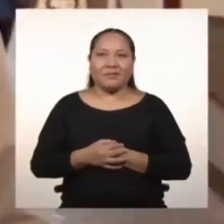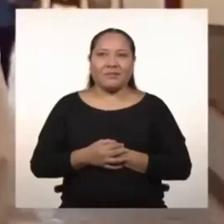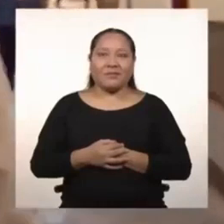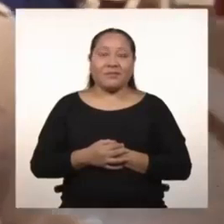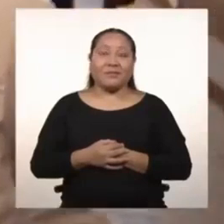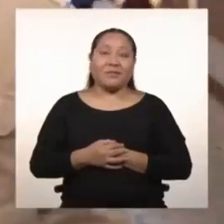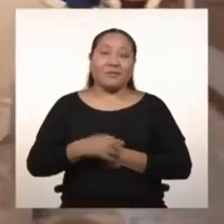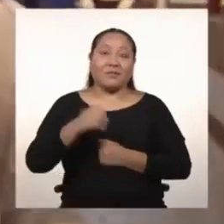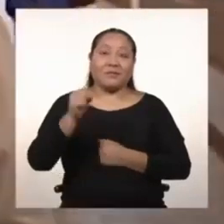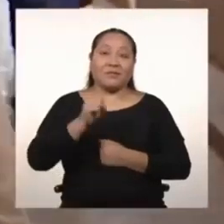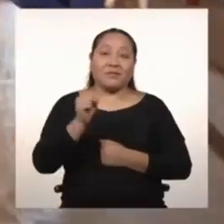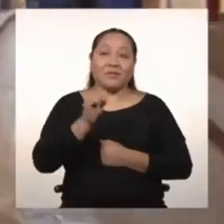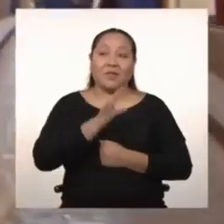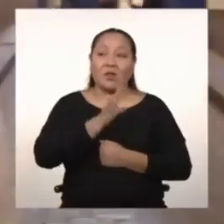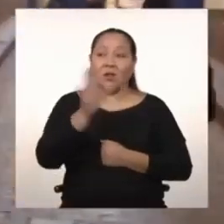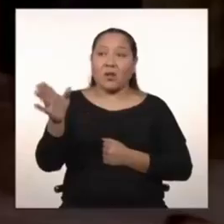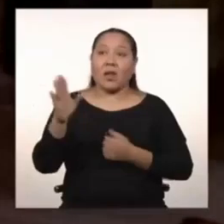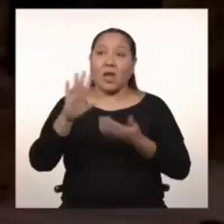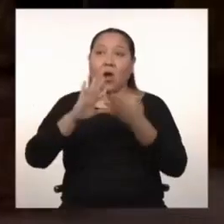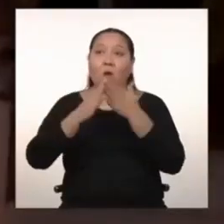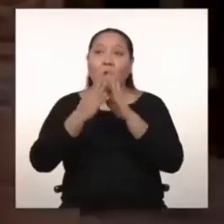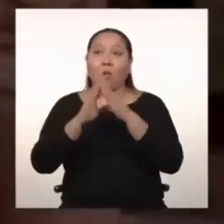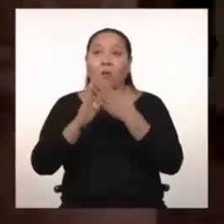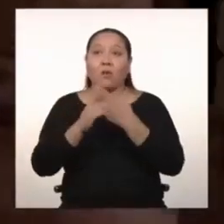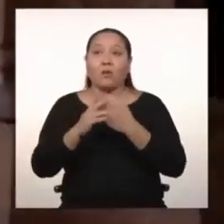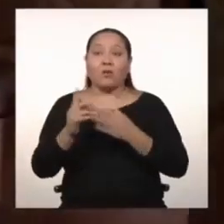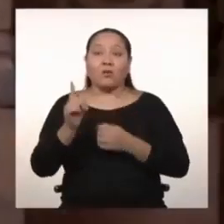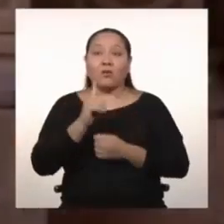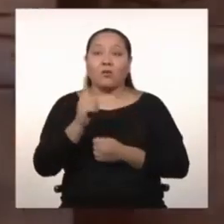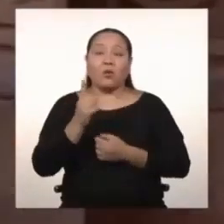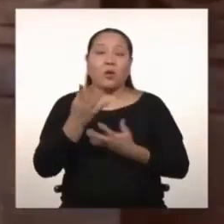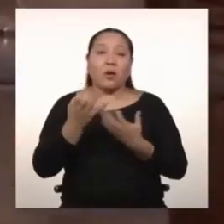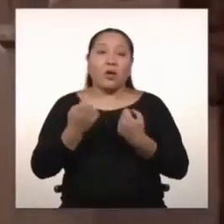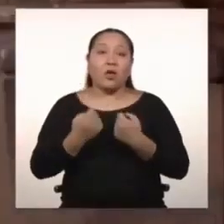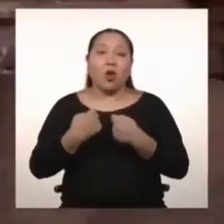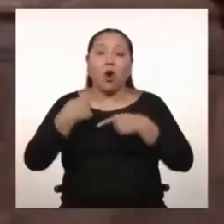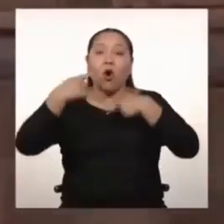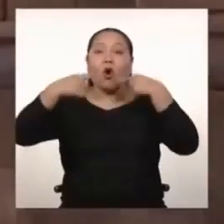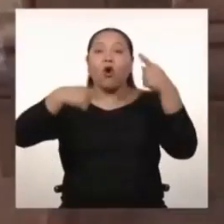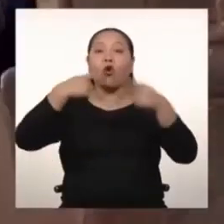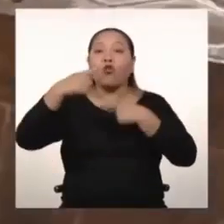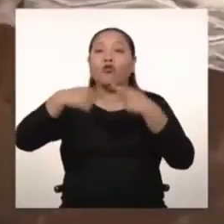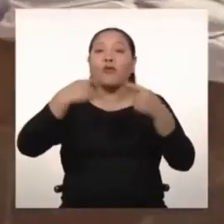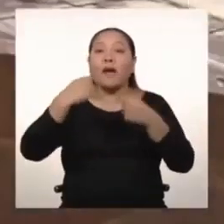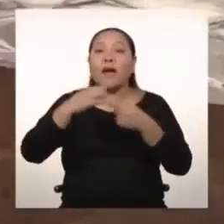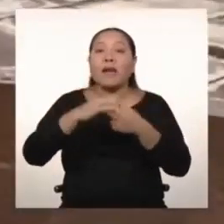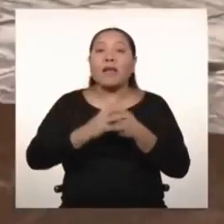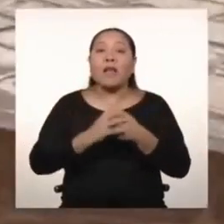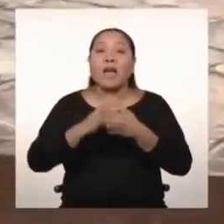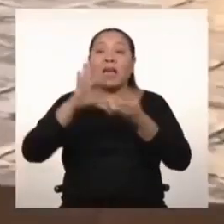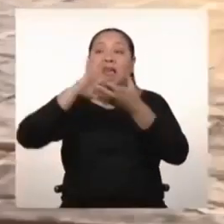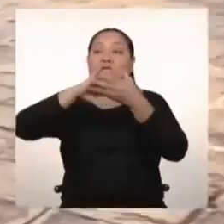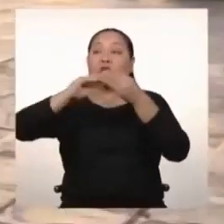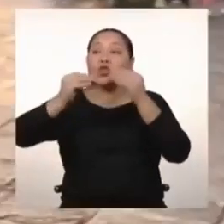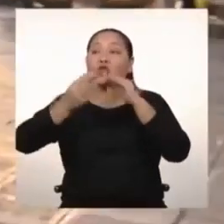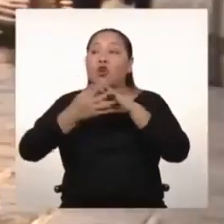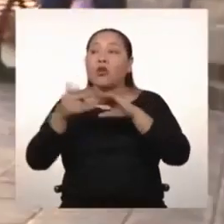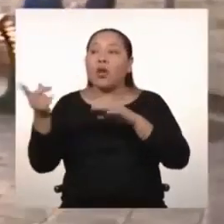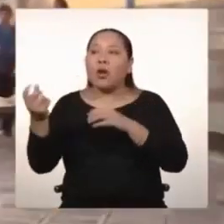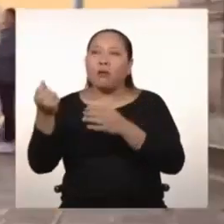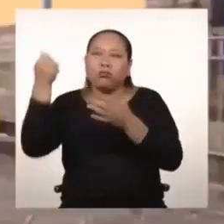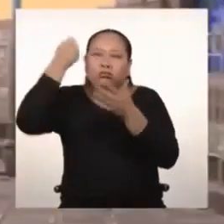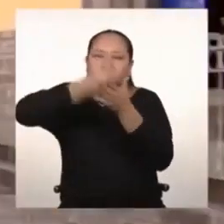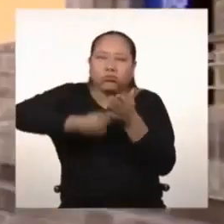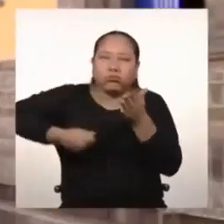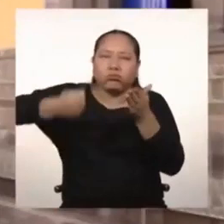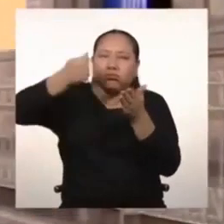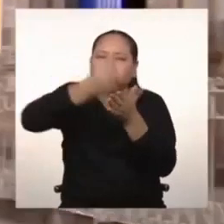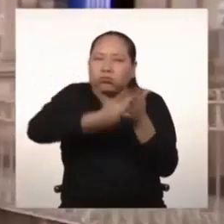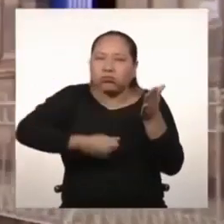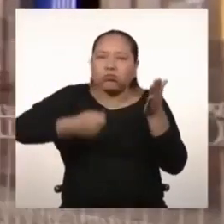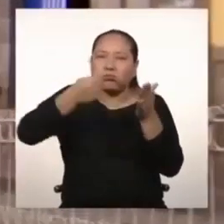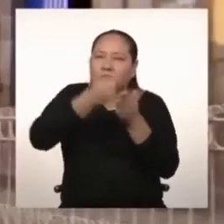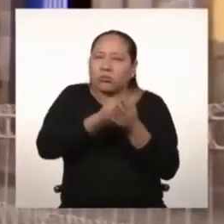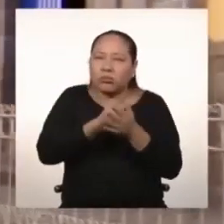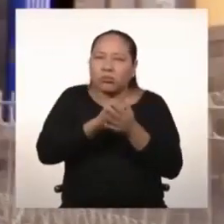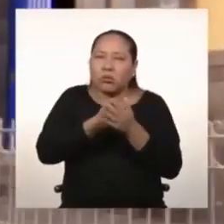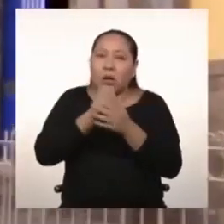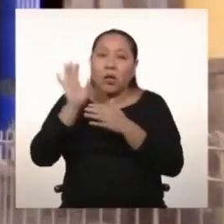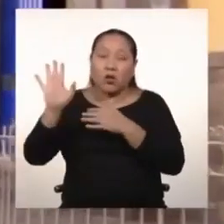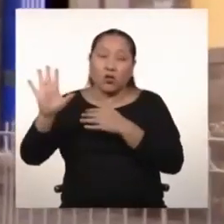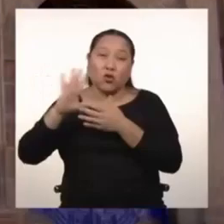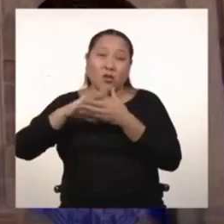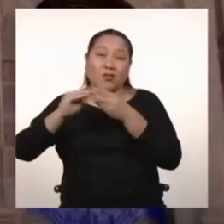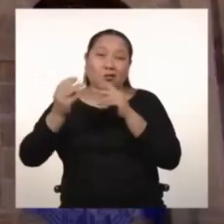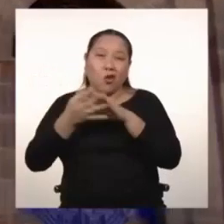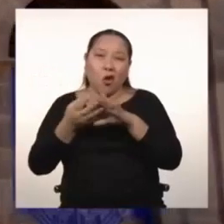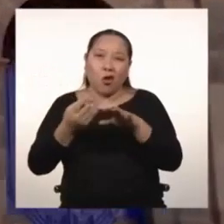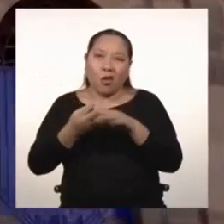Por supuesto que iré a aquellos pueblos. No pretendo contar la historia de su lucha y gesta. Esa la debemos conocer desde el colegio. Lo que haré es vincular